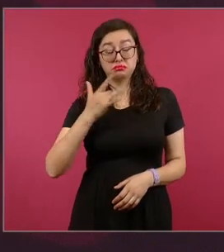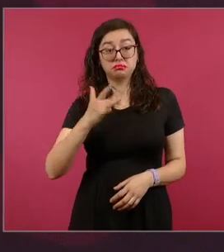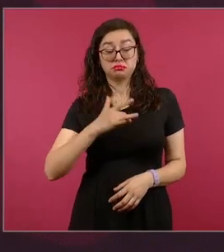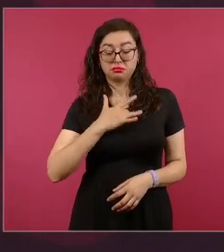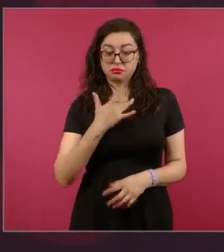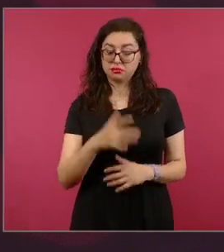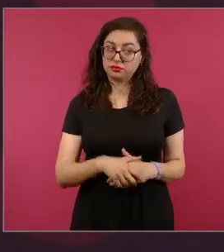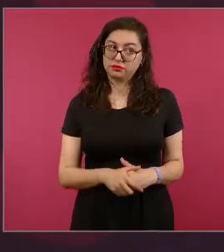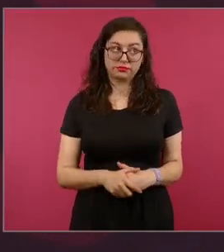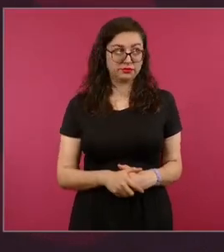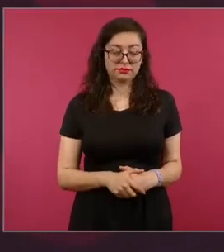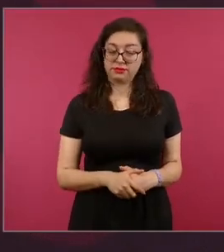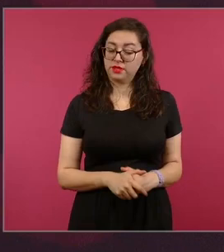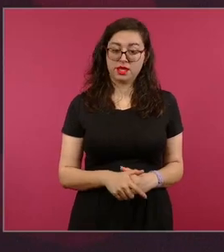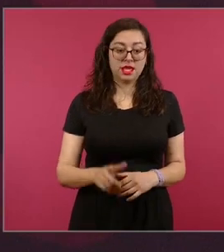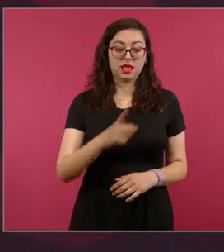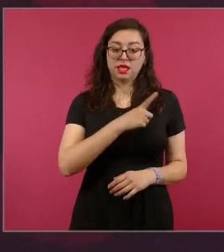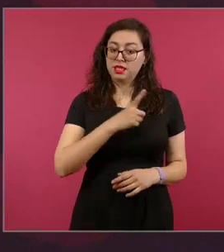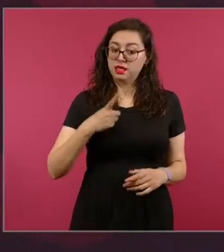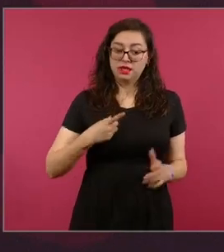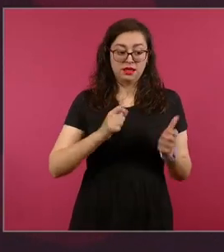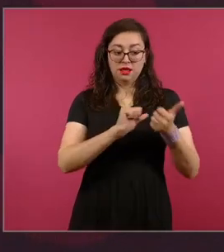ojalá y eso vaya cambiando,